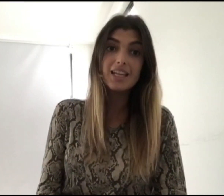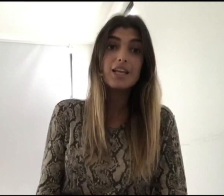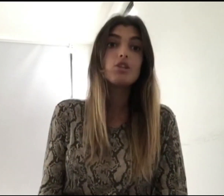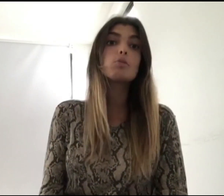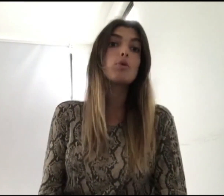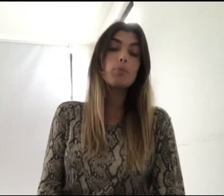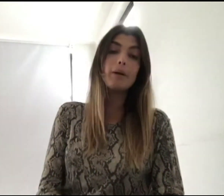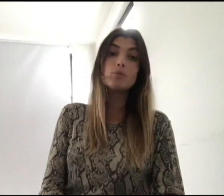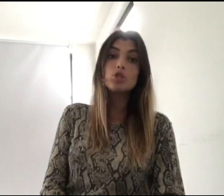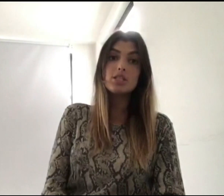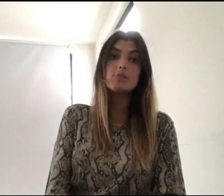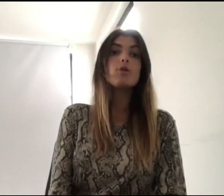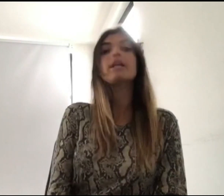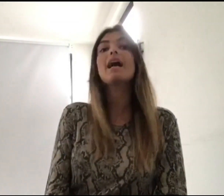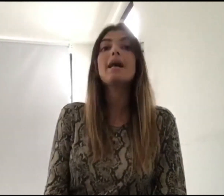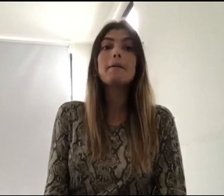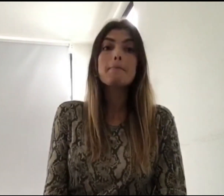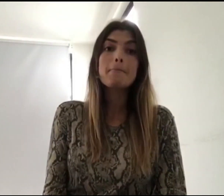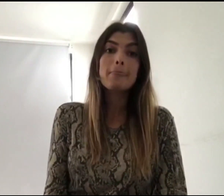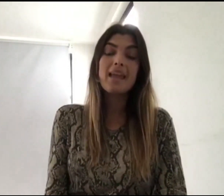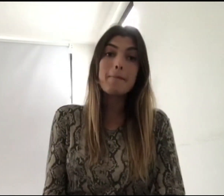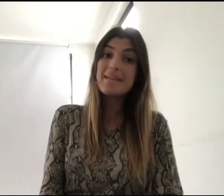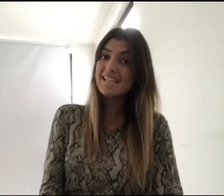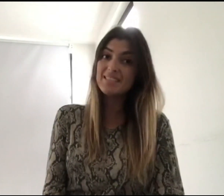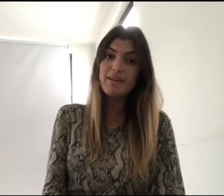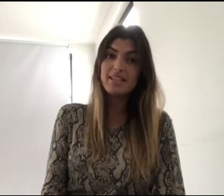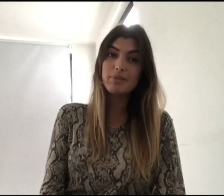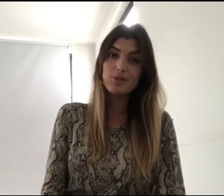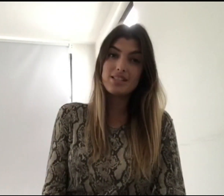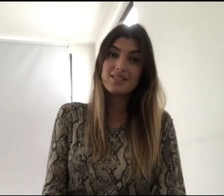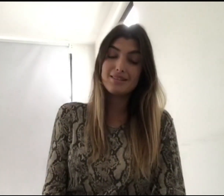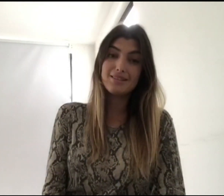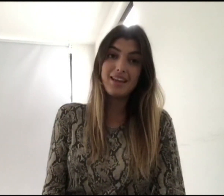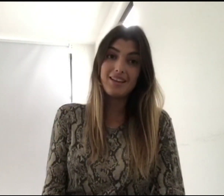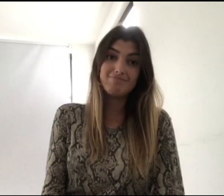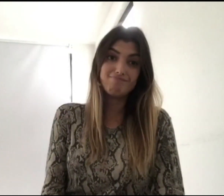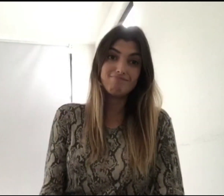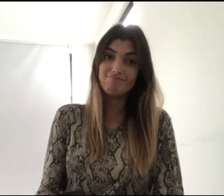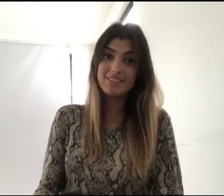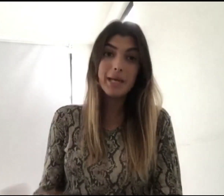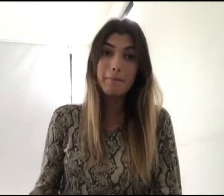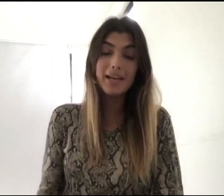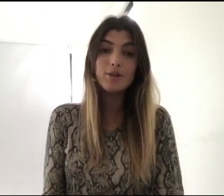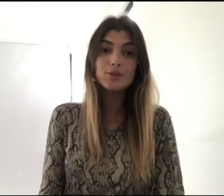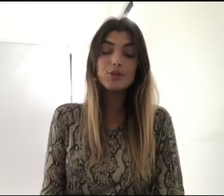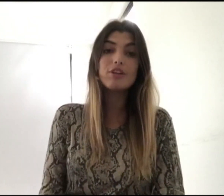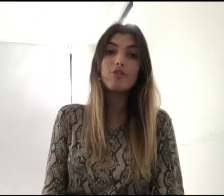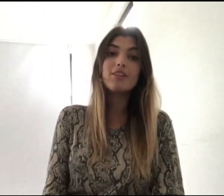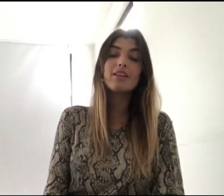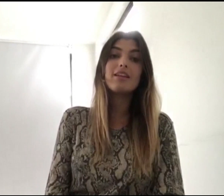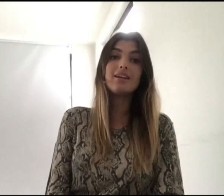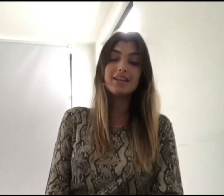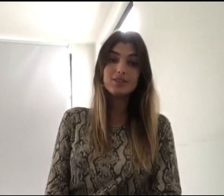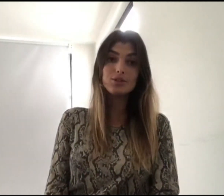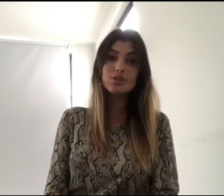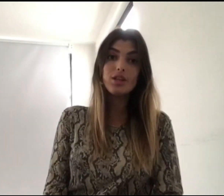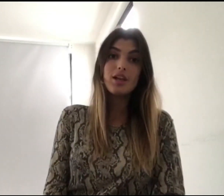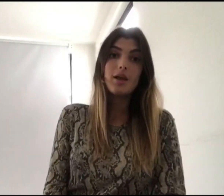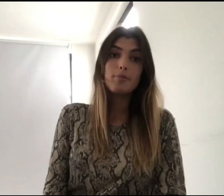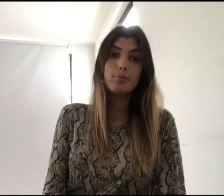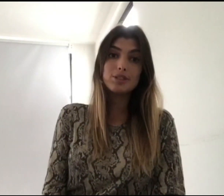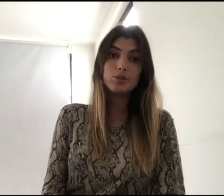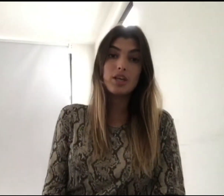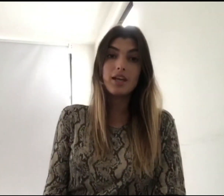hoteles. Nos preocupa muchísimo el dejar a miles y miles de personas sin empleo, sin una fuente de